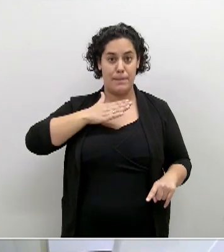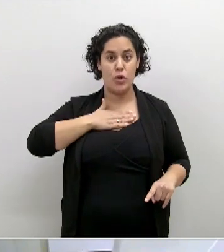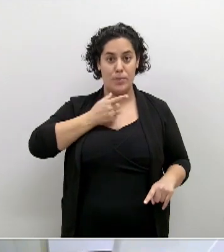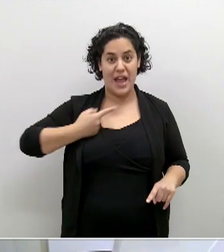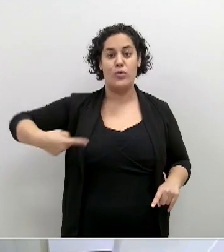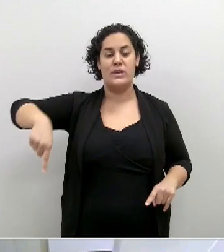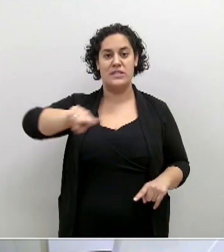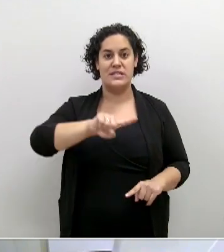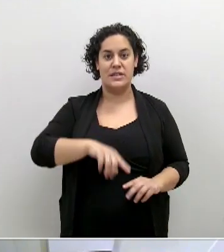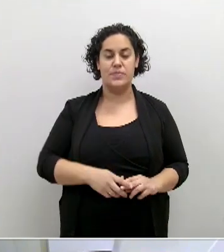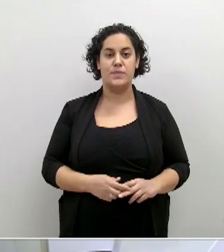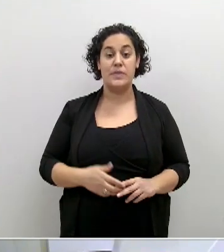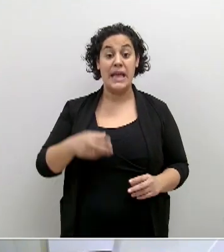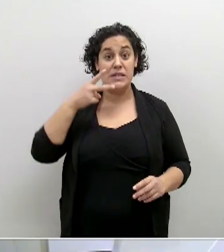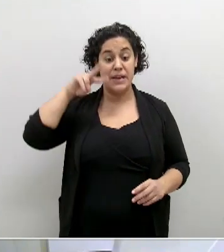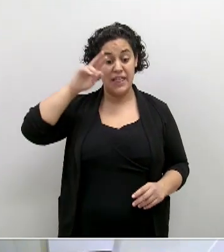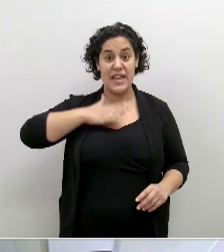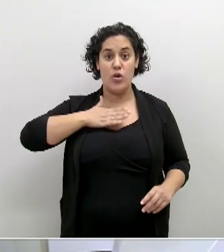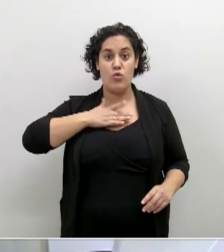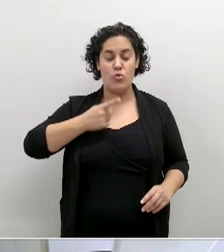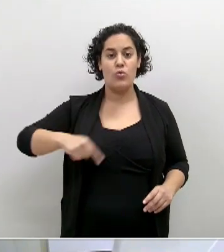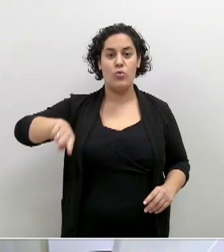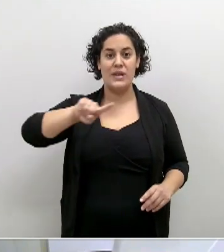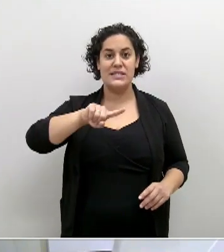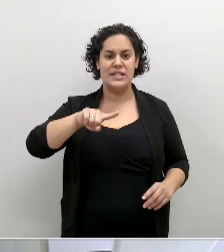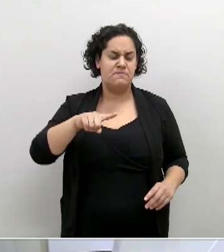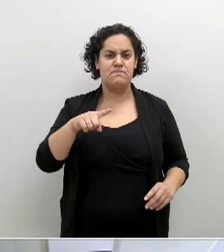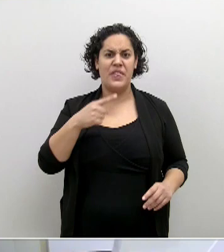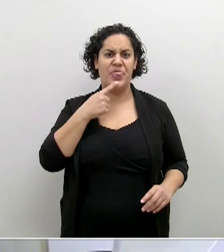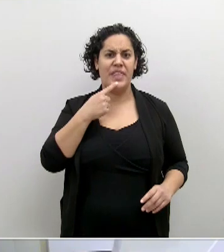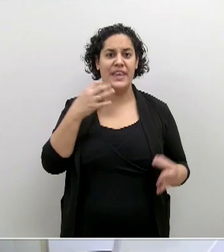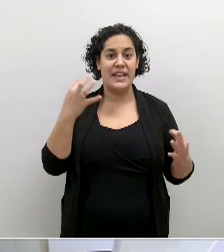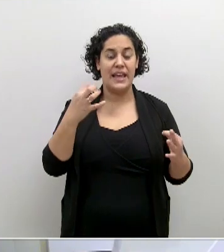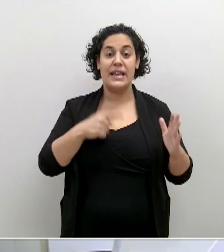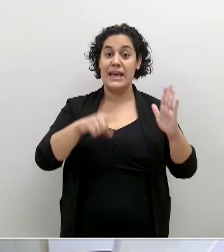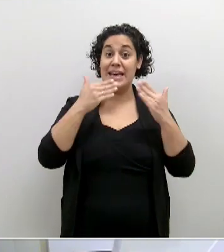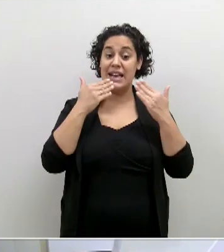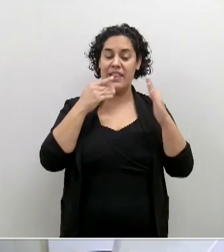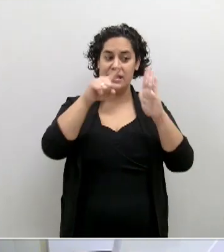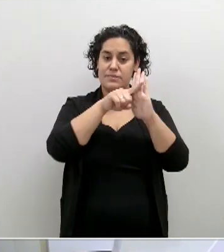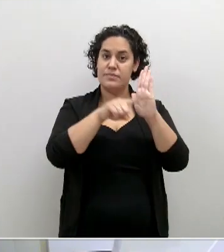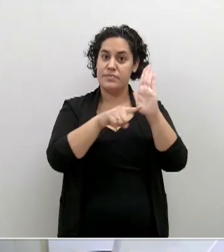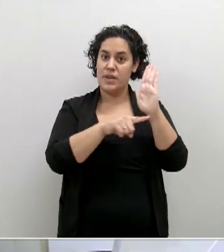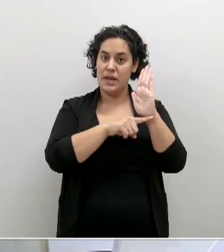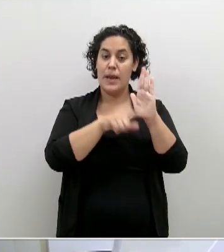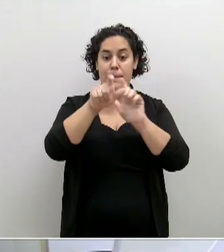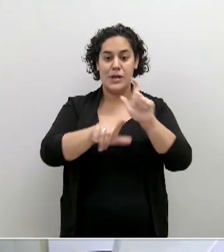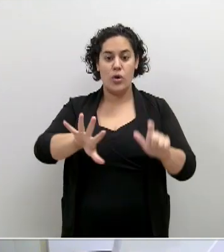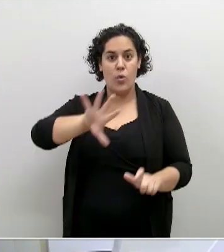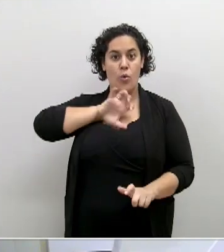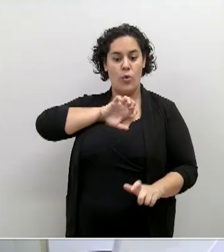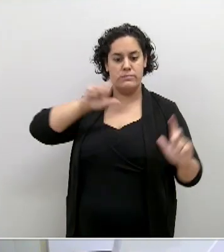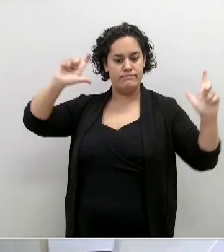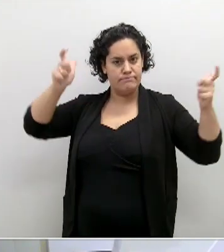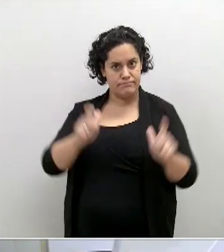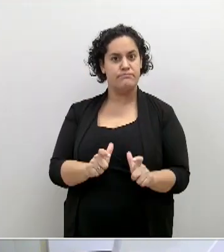experiencia lo que nos ha determinado es que con estas medidas se ha conseguido en general una reducción de los números de casos de forma importante.